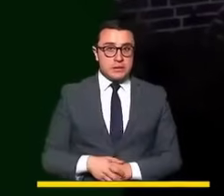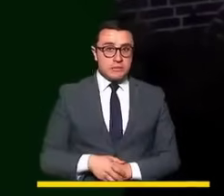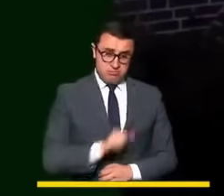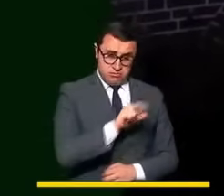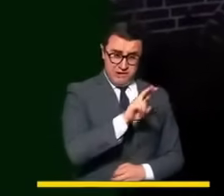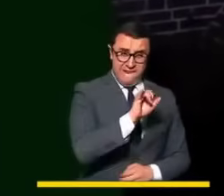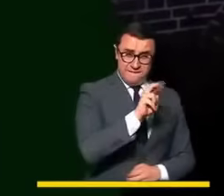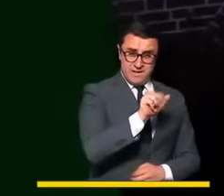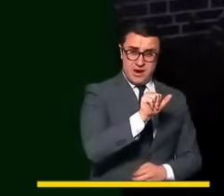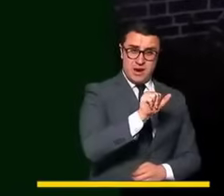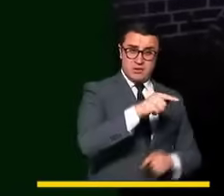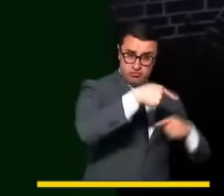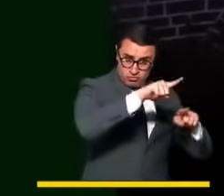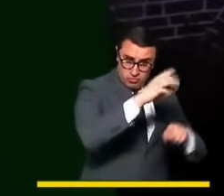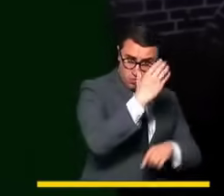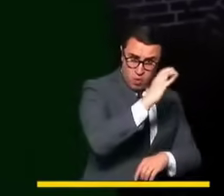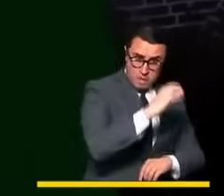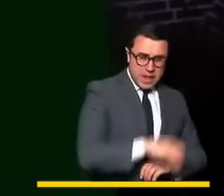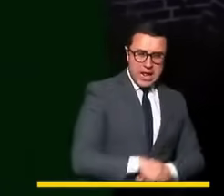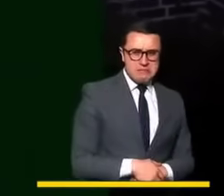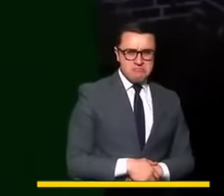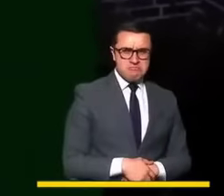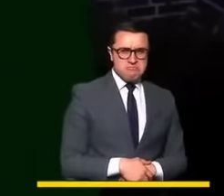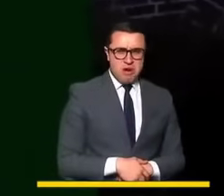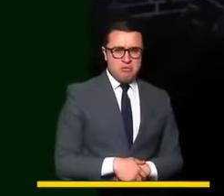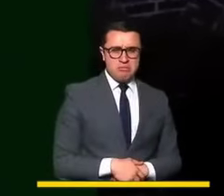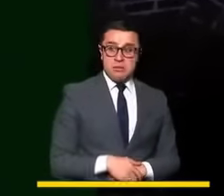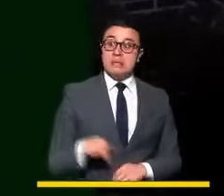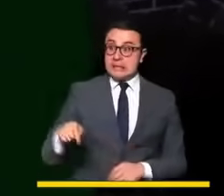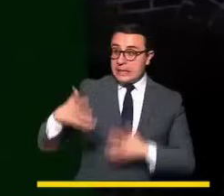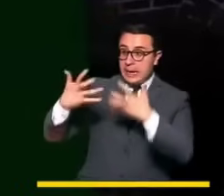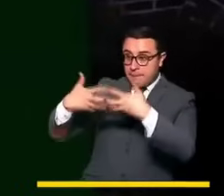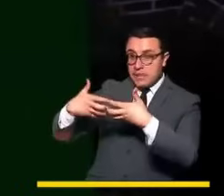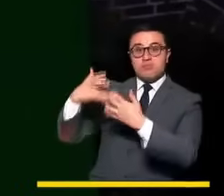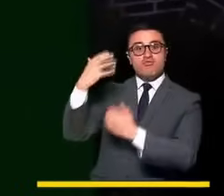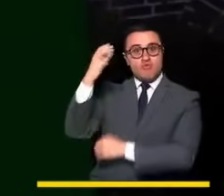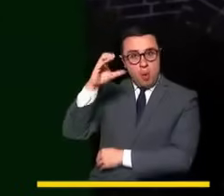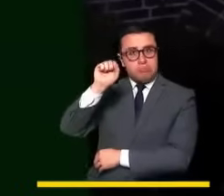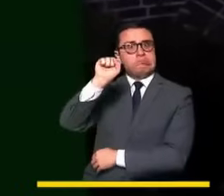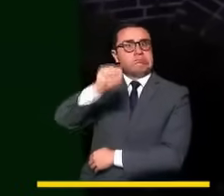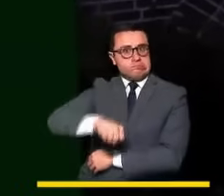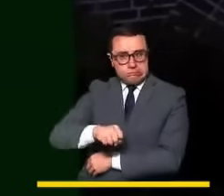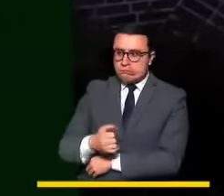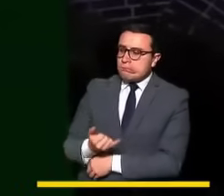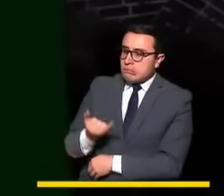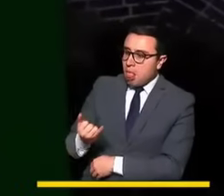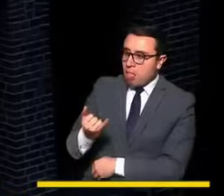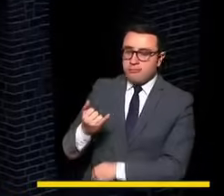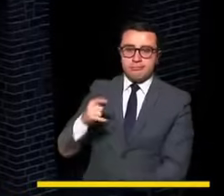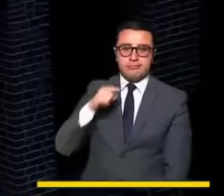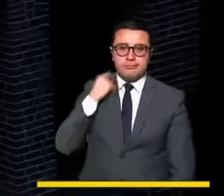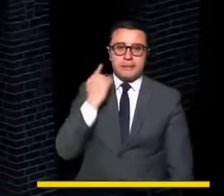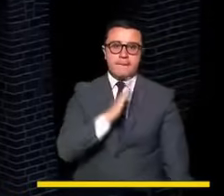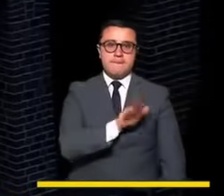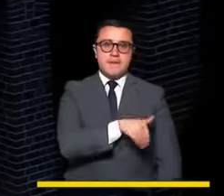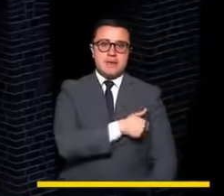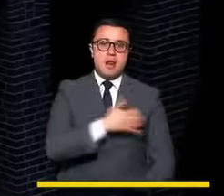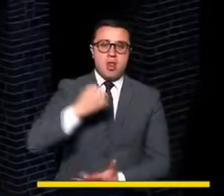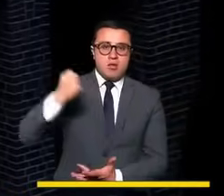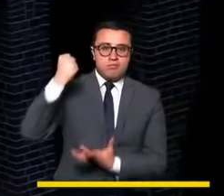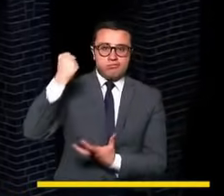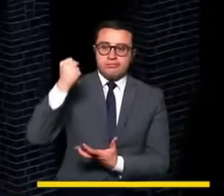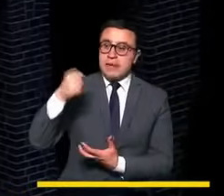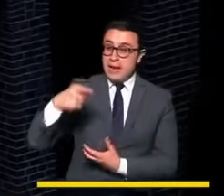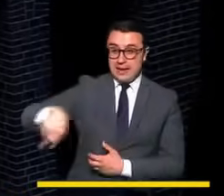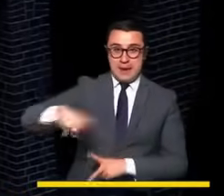colombianos. Es la empresa colombiana, pero ahí hemos fracasado, y en esto el Ministerio de Hacienda, que es el propietario, tiene